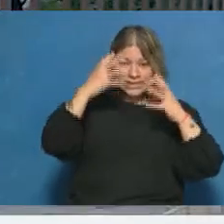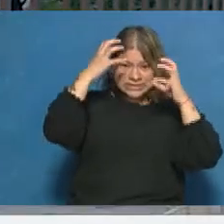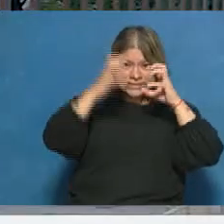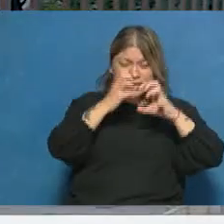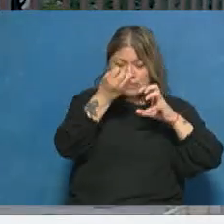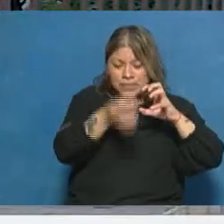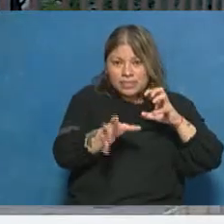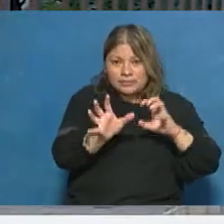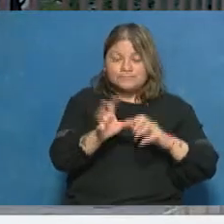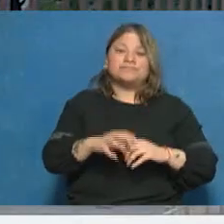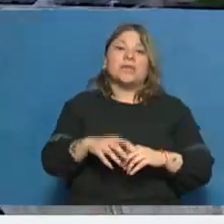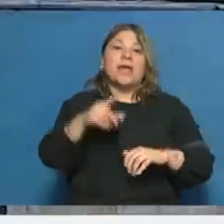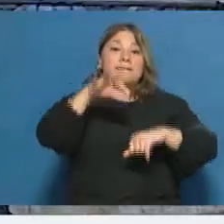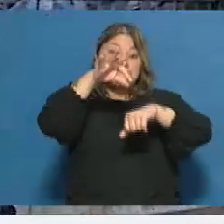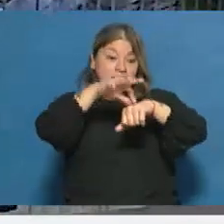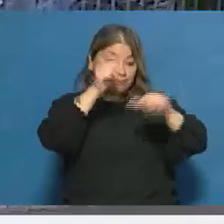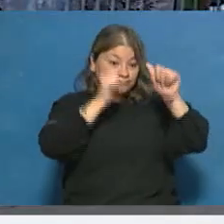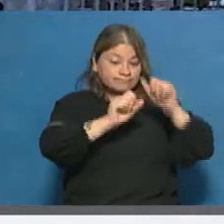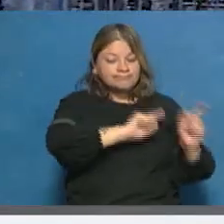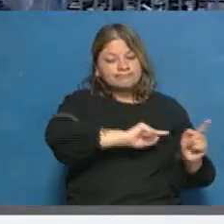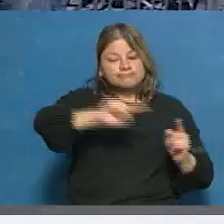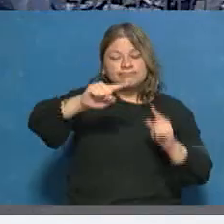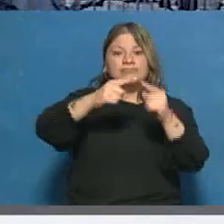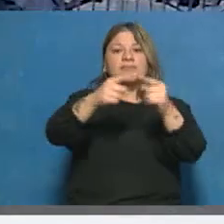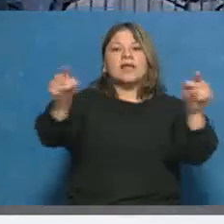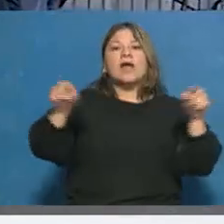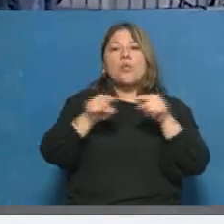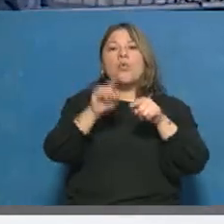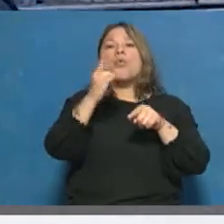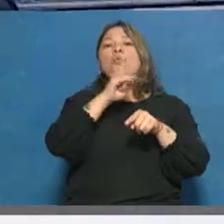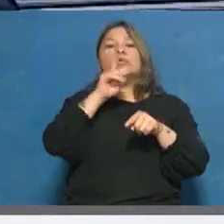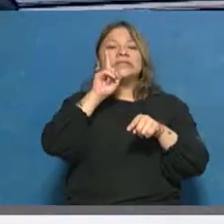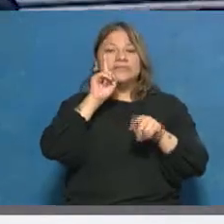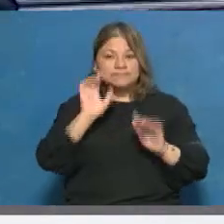encefálica. Tras intervenirlo, fue derivado a terapia intensiva y su pronóstico es reservado.